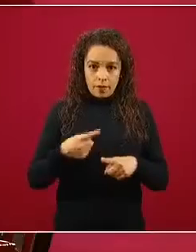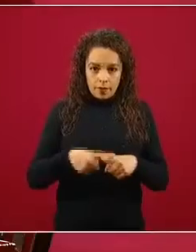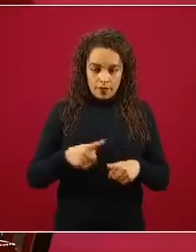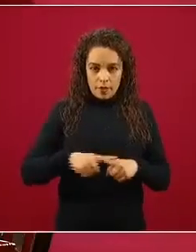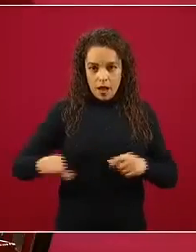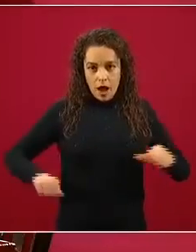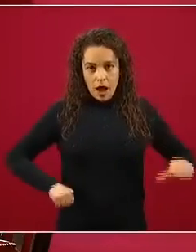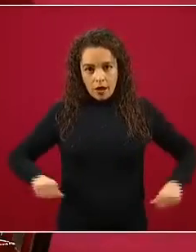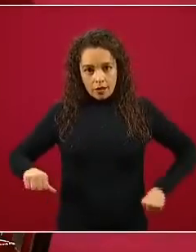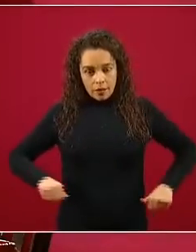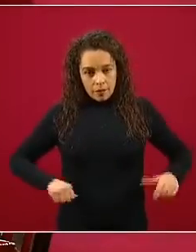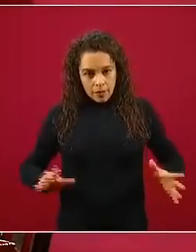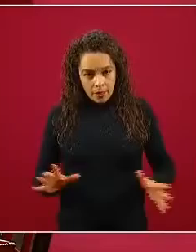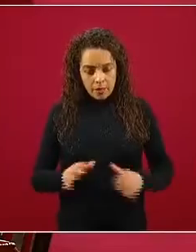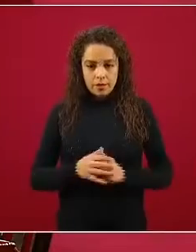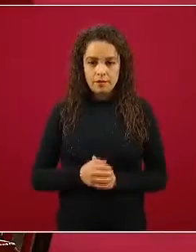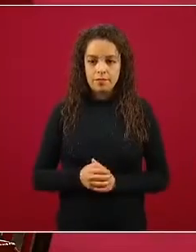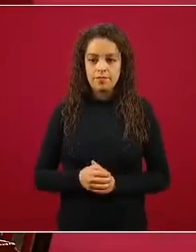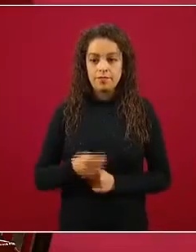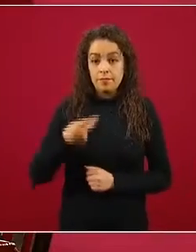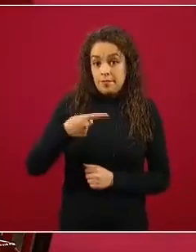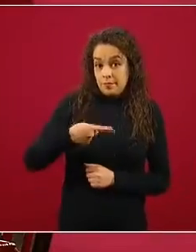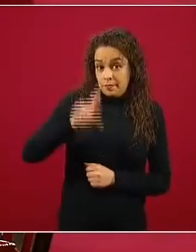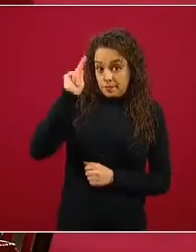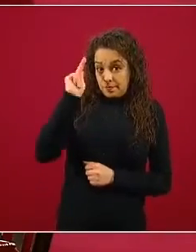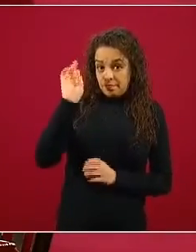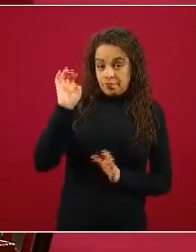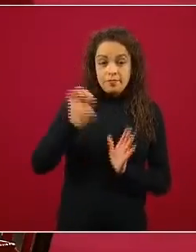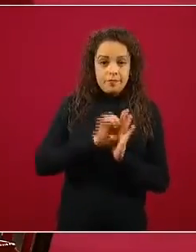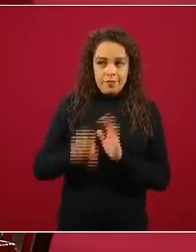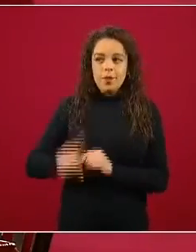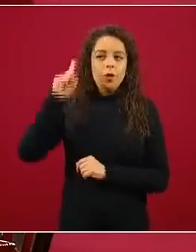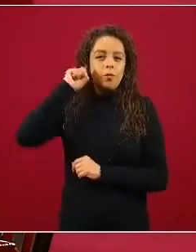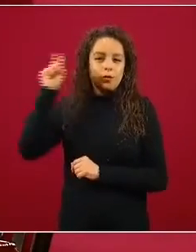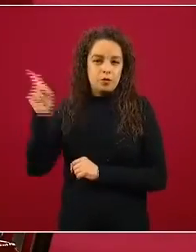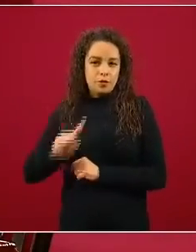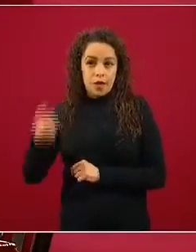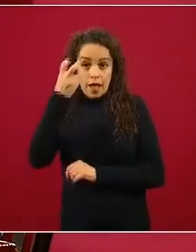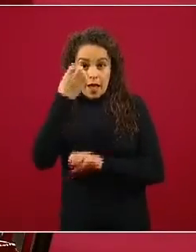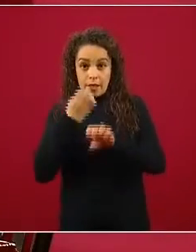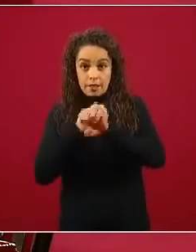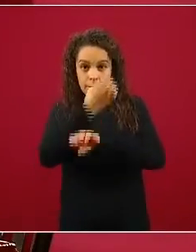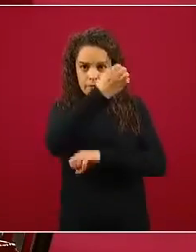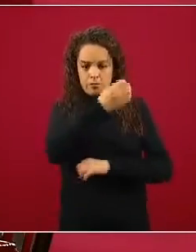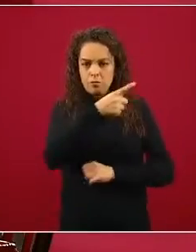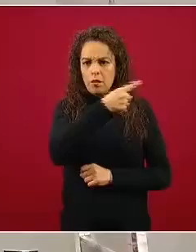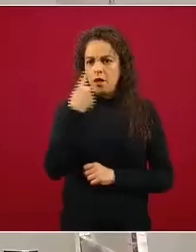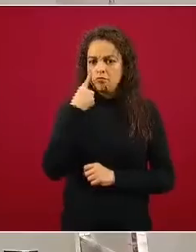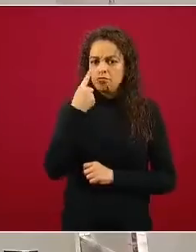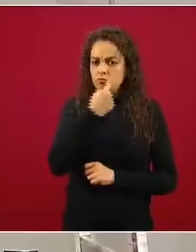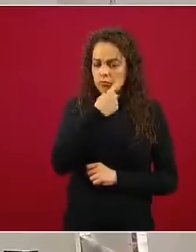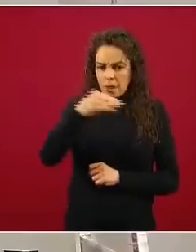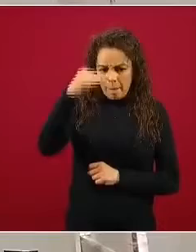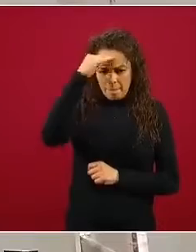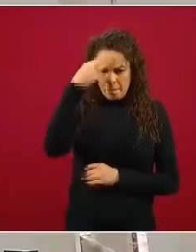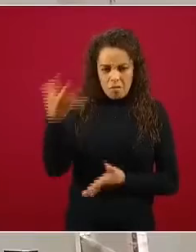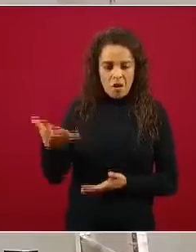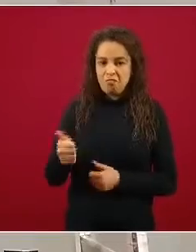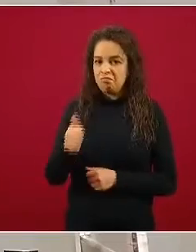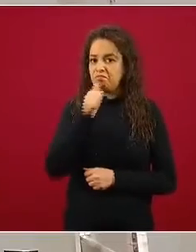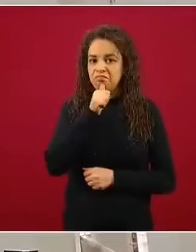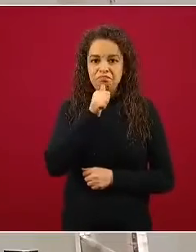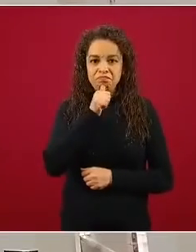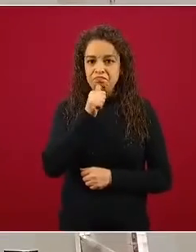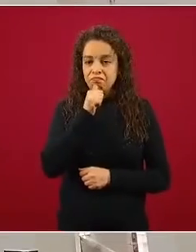esenciales. Pero si la entidad federativa, pongamos el ejemplo de Zacatecas, considera que todavía no es momento, a pesar de estar